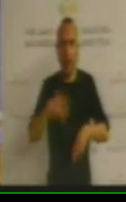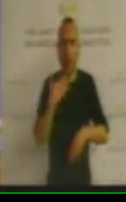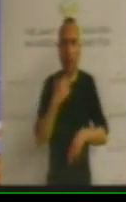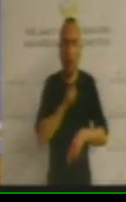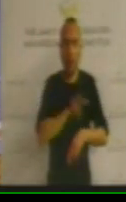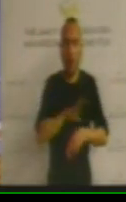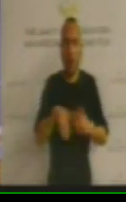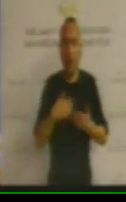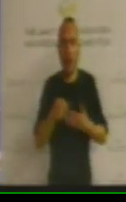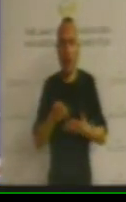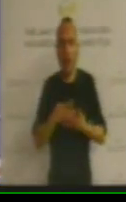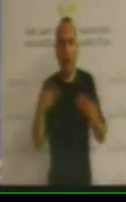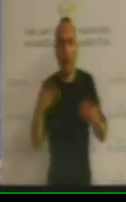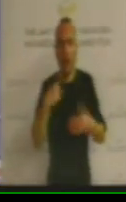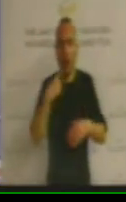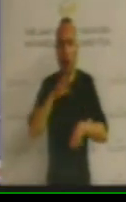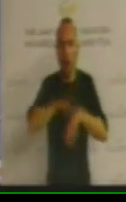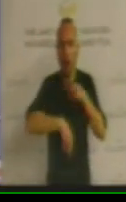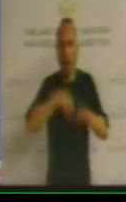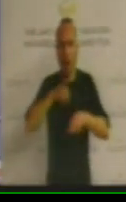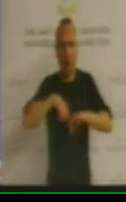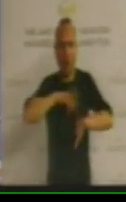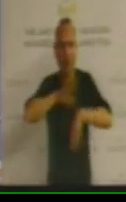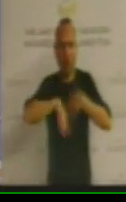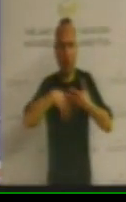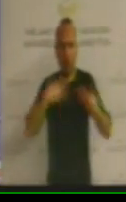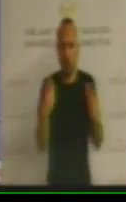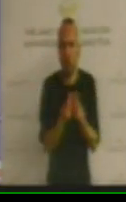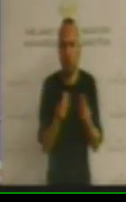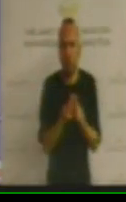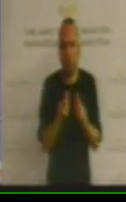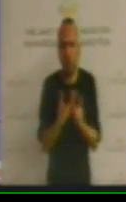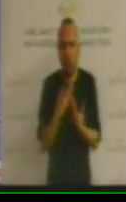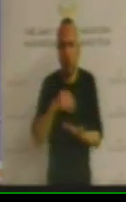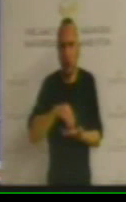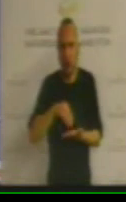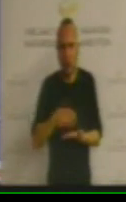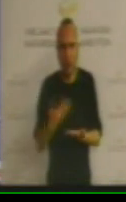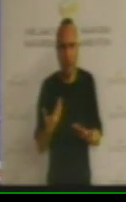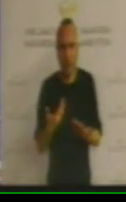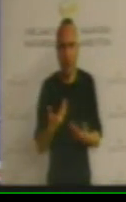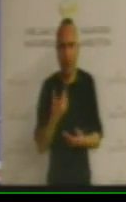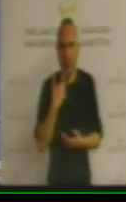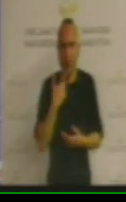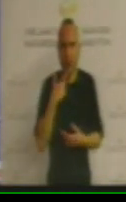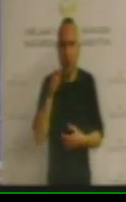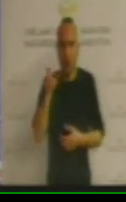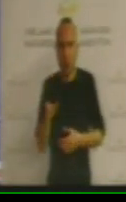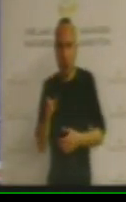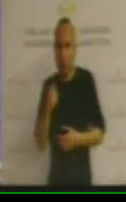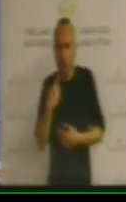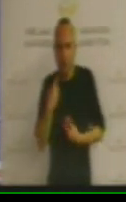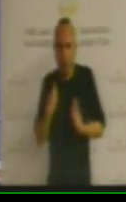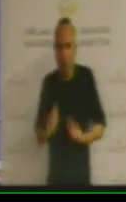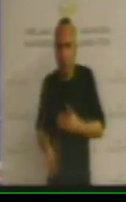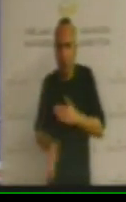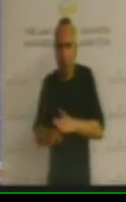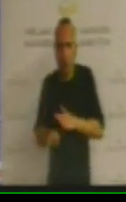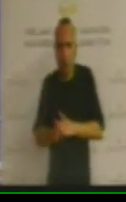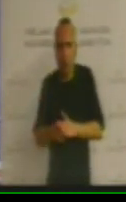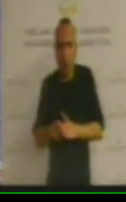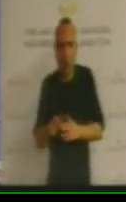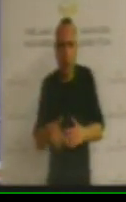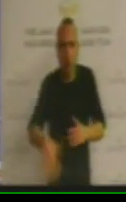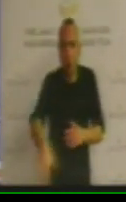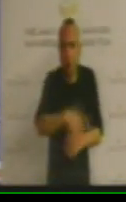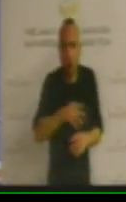de reorganizar la sobreocupación, doble ocupación en muchas de las plazas asignadas, en este caso mismo personal además, y espacio para el doble de personas